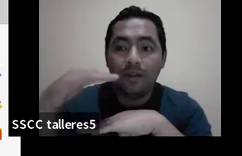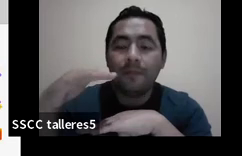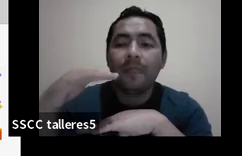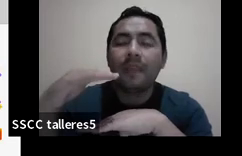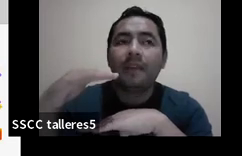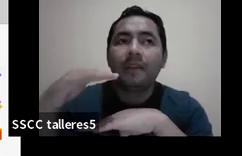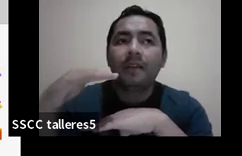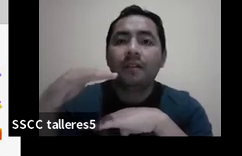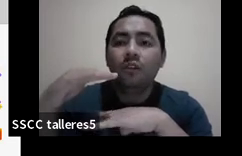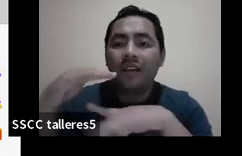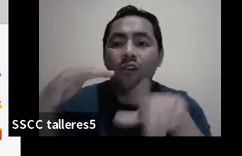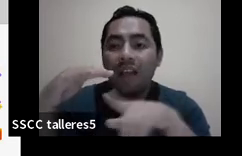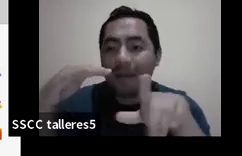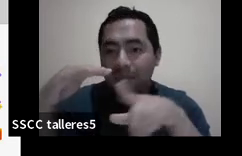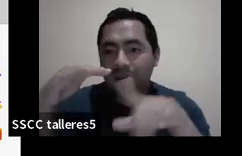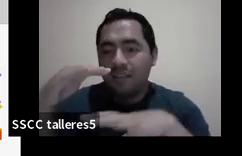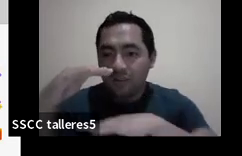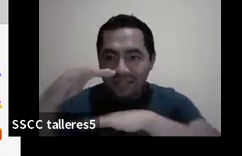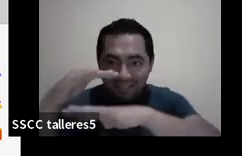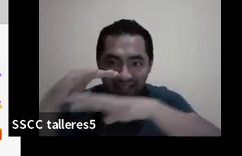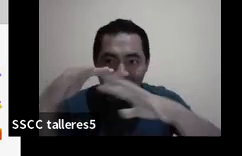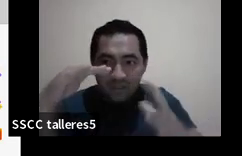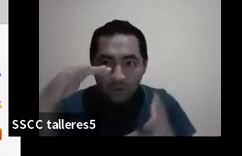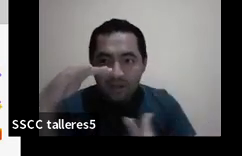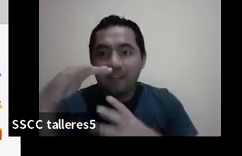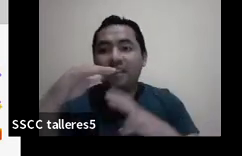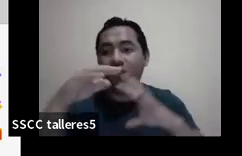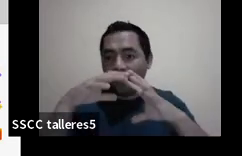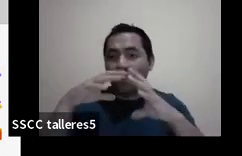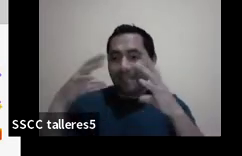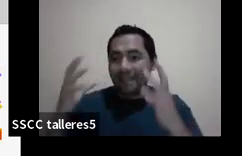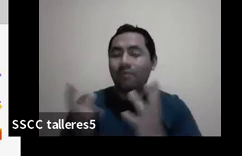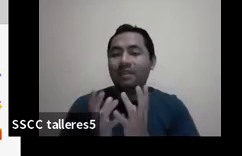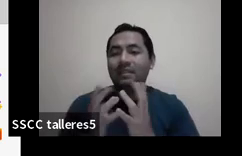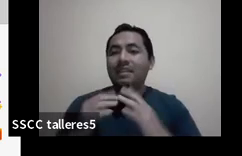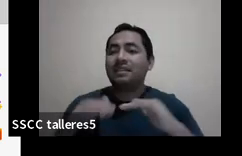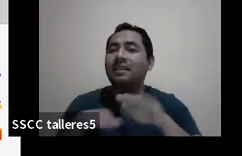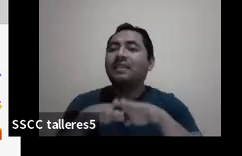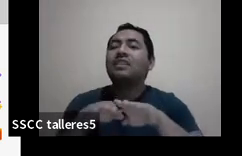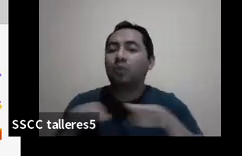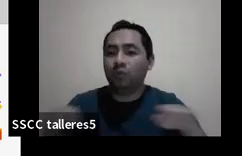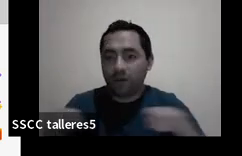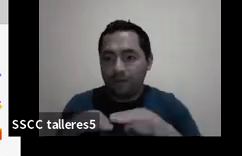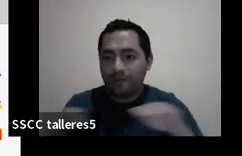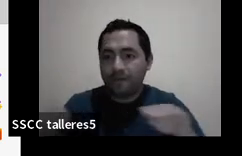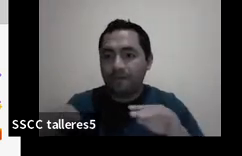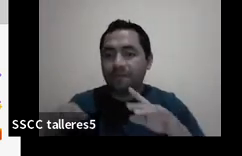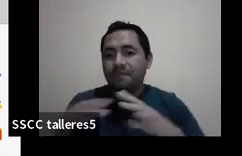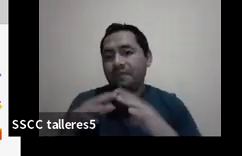El vocabulario. Lo que no cambia y lo que sí es igual en todas las lenguas de señas es la